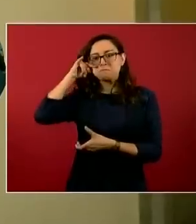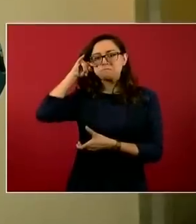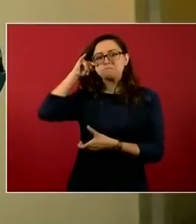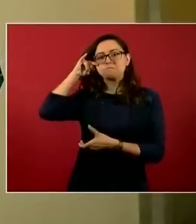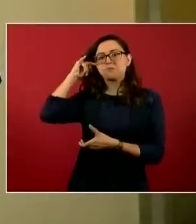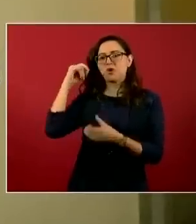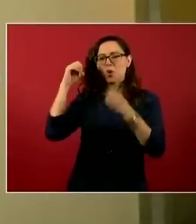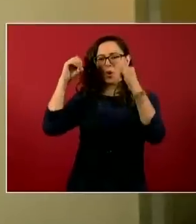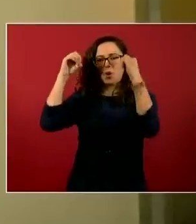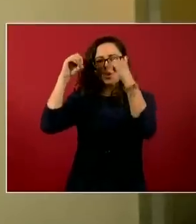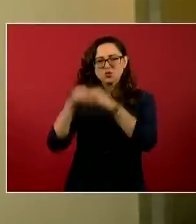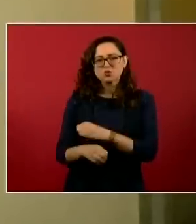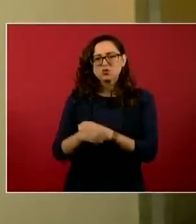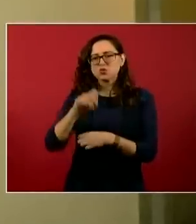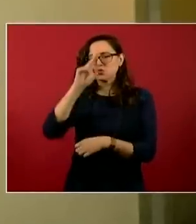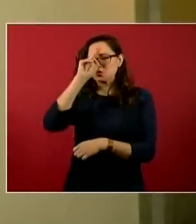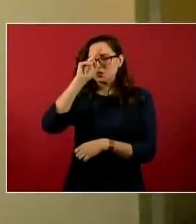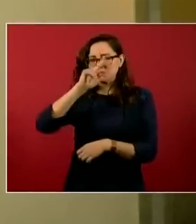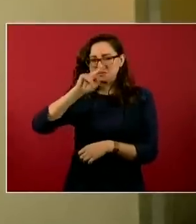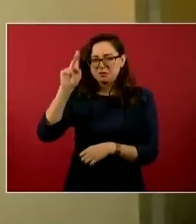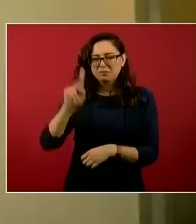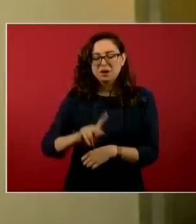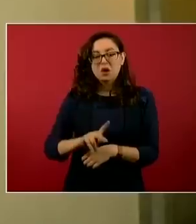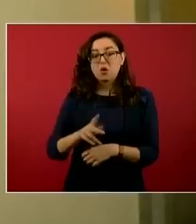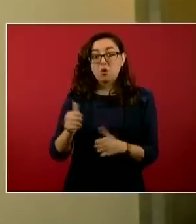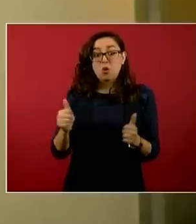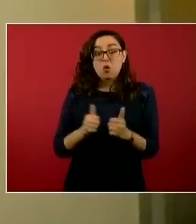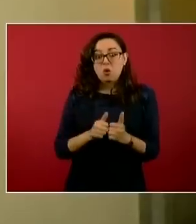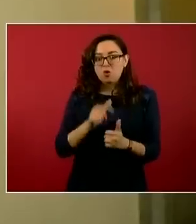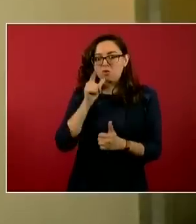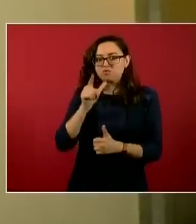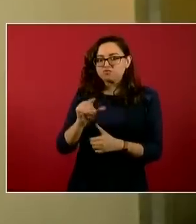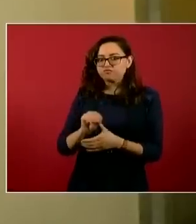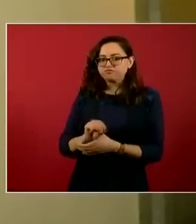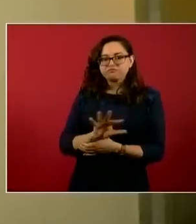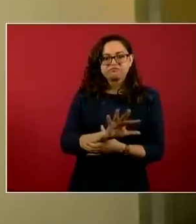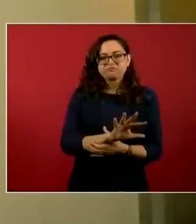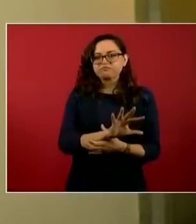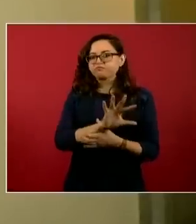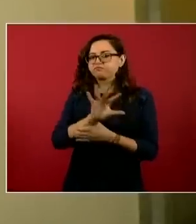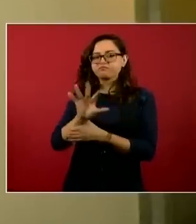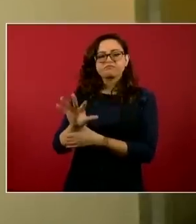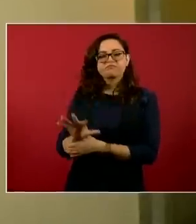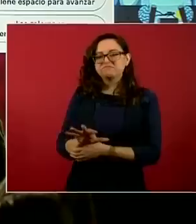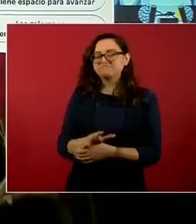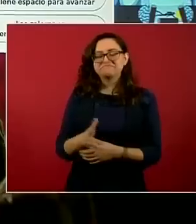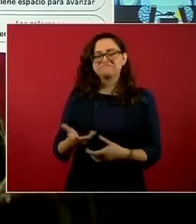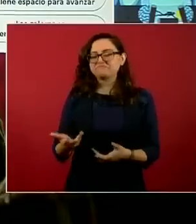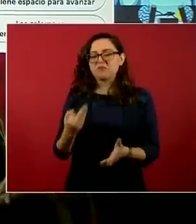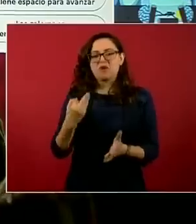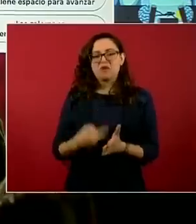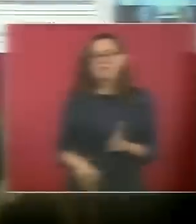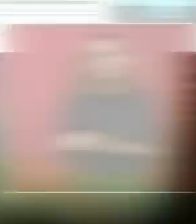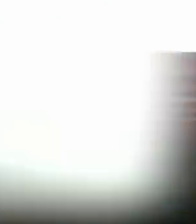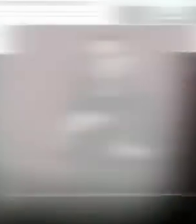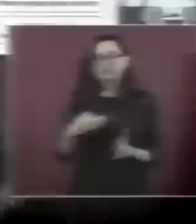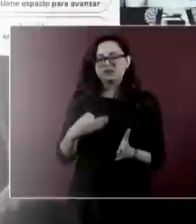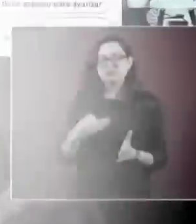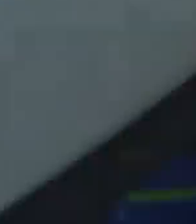la visibilidad que requieren para hacer la identificación de lo que se